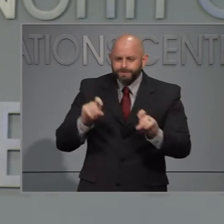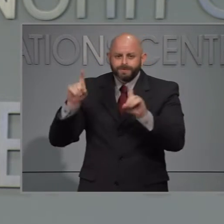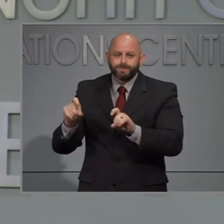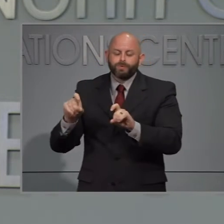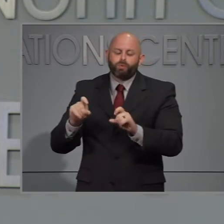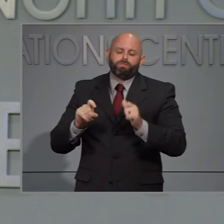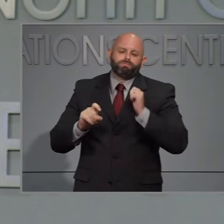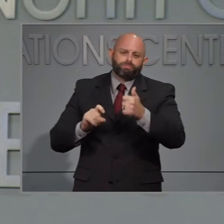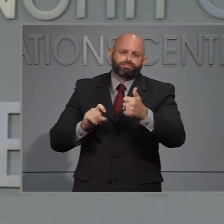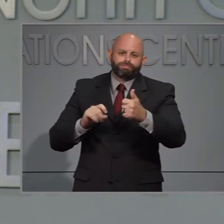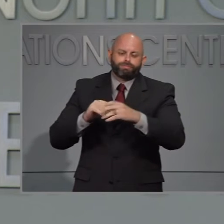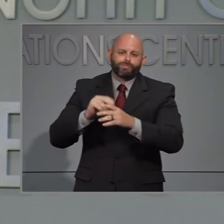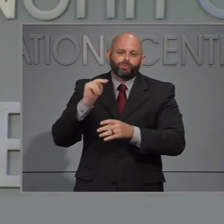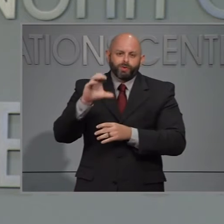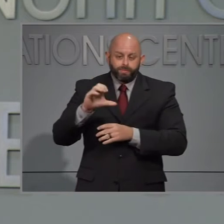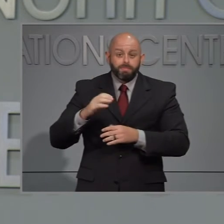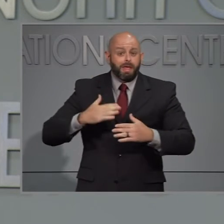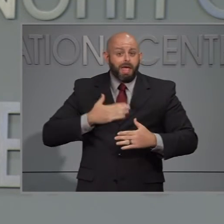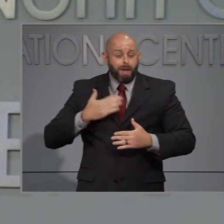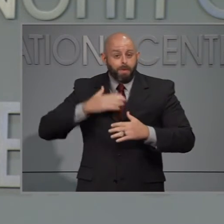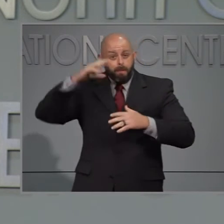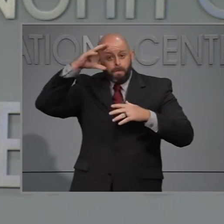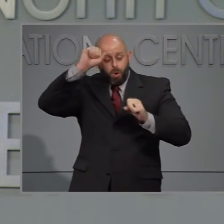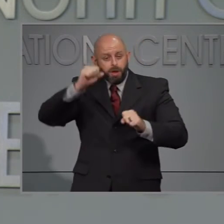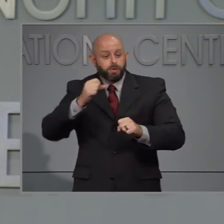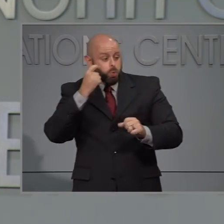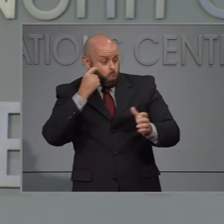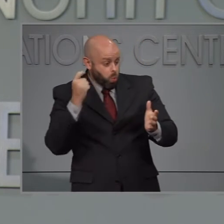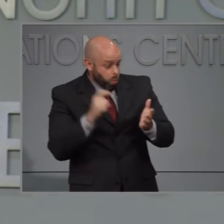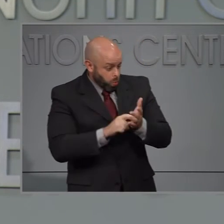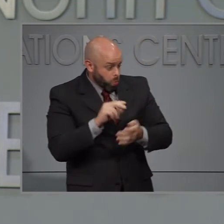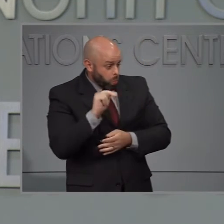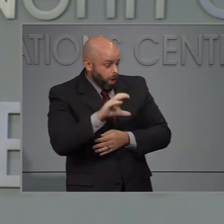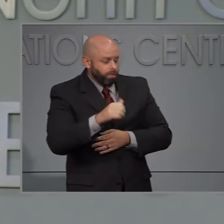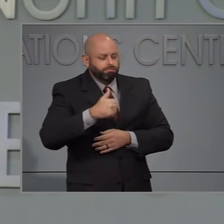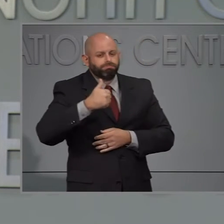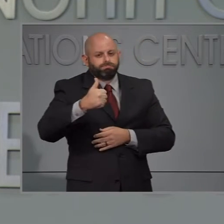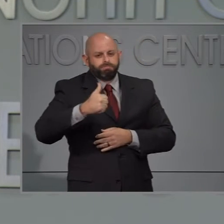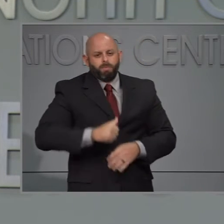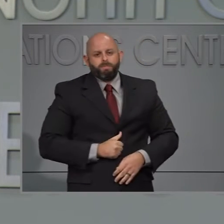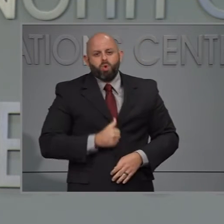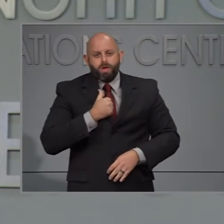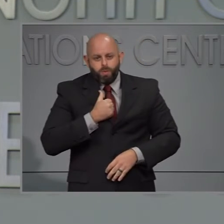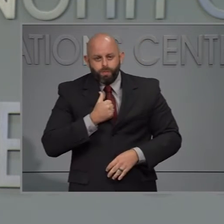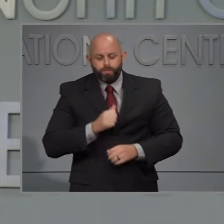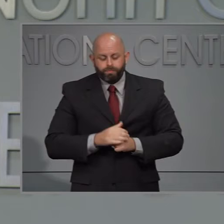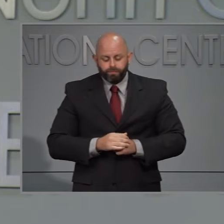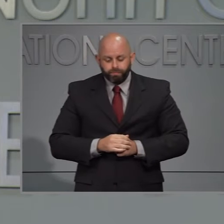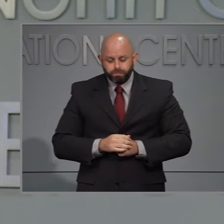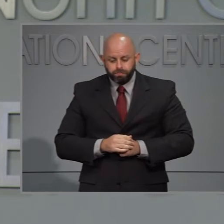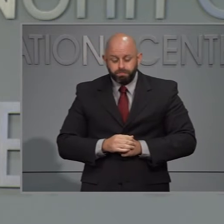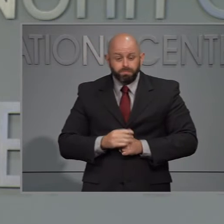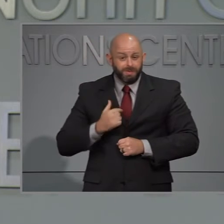de la nación vengan a Carolina del Norte y sean parte de esto. Acabo de estar hablando con el